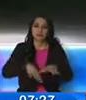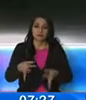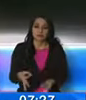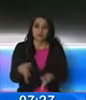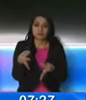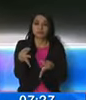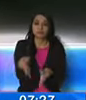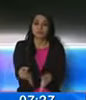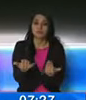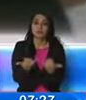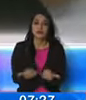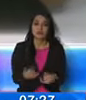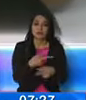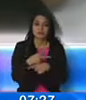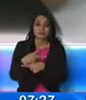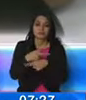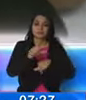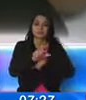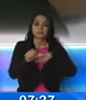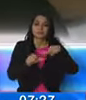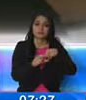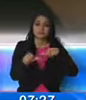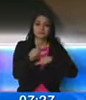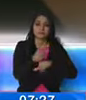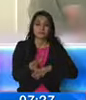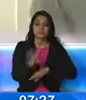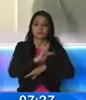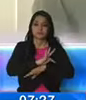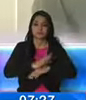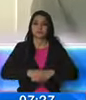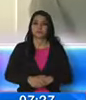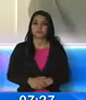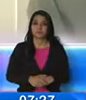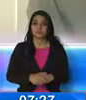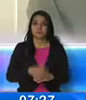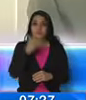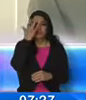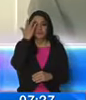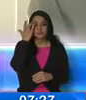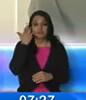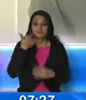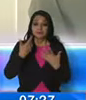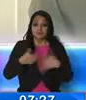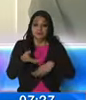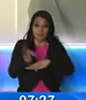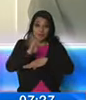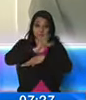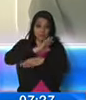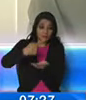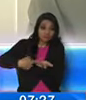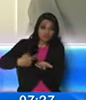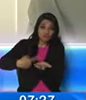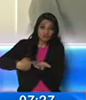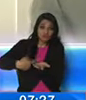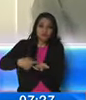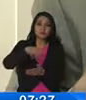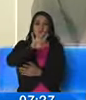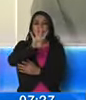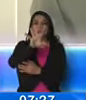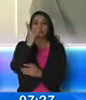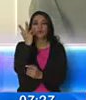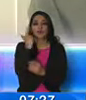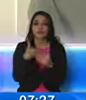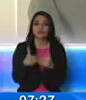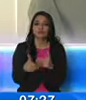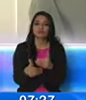que se encuentra ya en el Consejo Administrativo Legislativo. Una vez que se trate en el Pleno tenemos 45 días